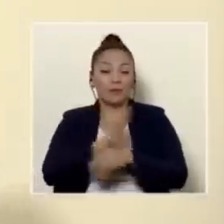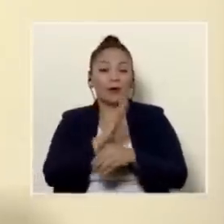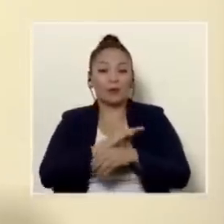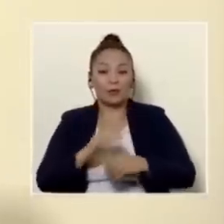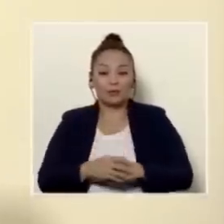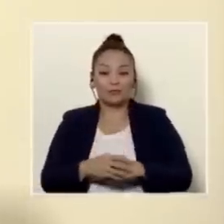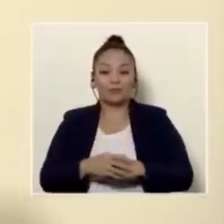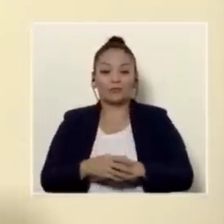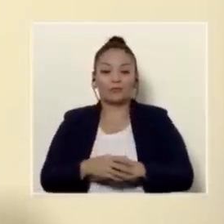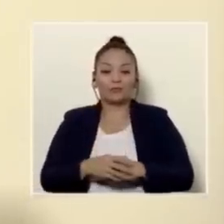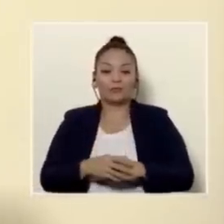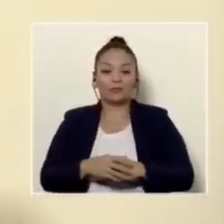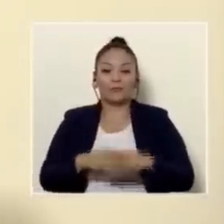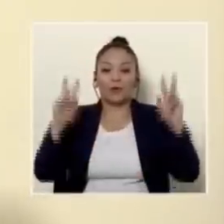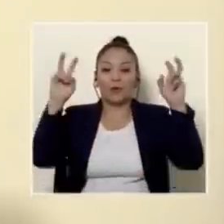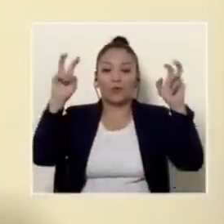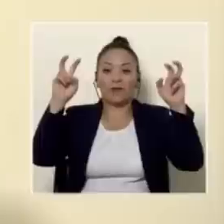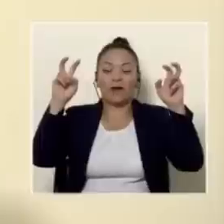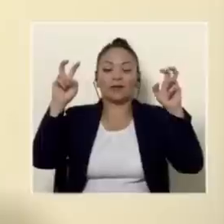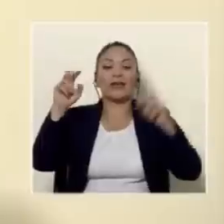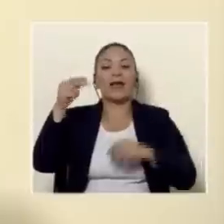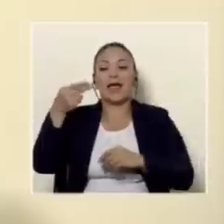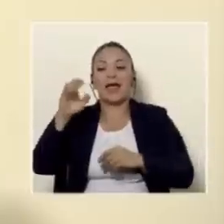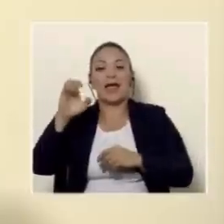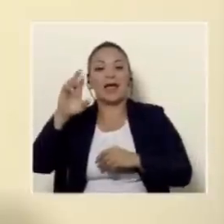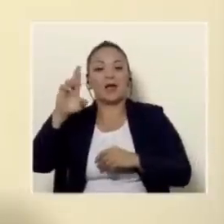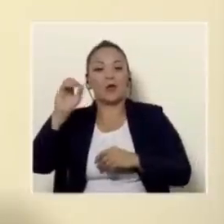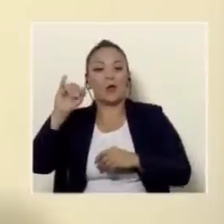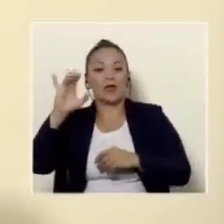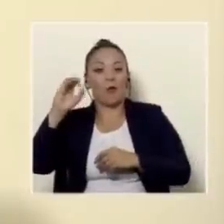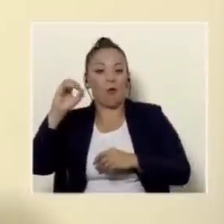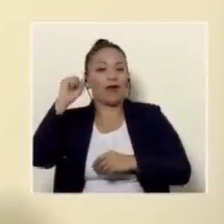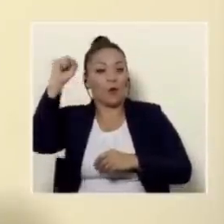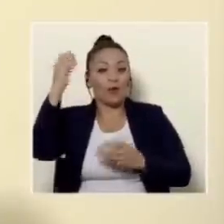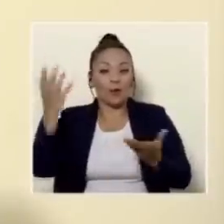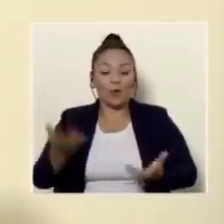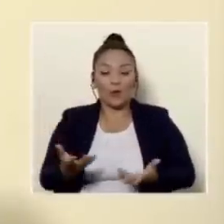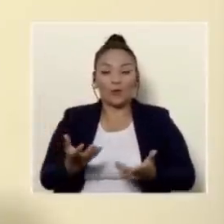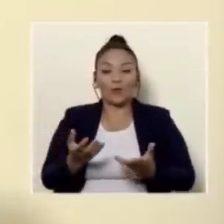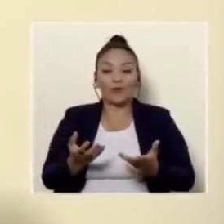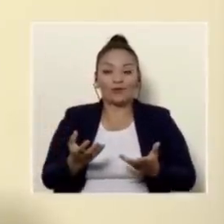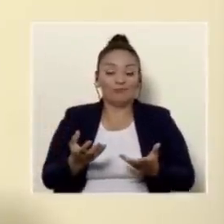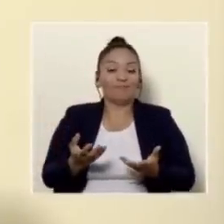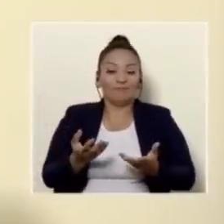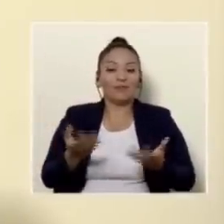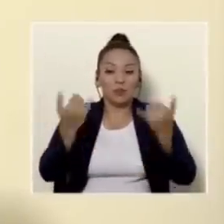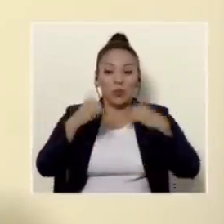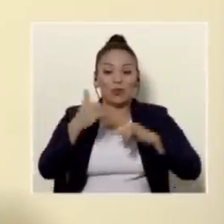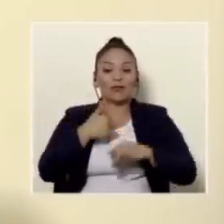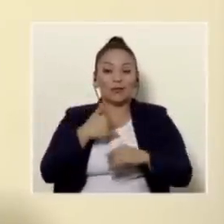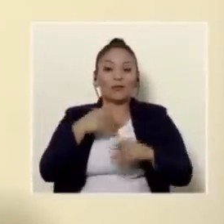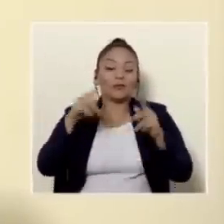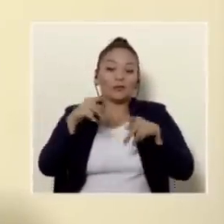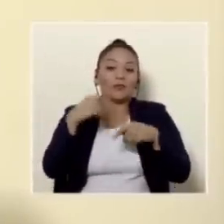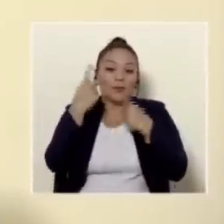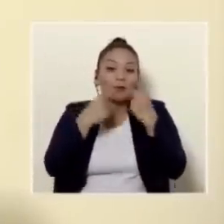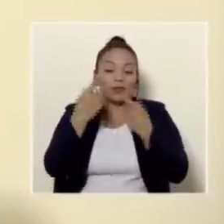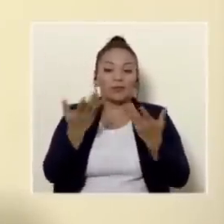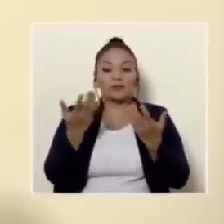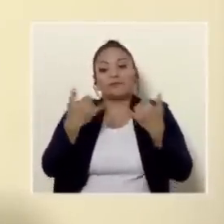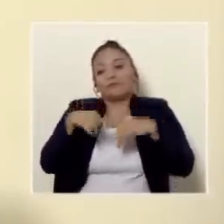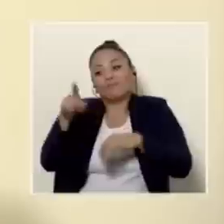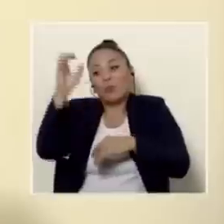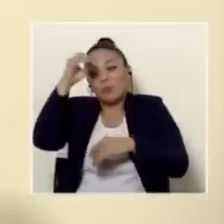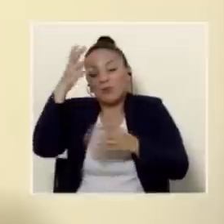abro comillas, heroico, cierro comillas. Tenemos todavía gente preguntando, a pesar de ese